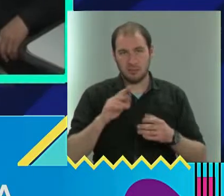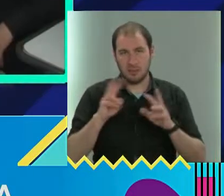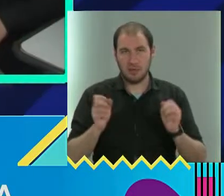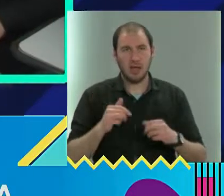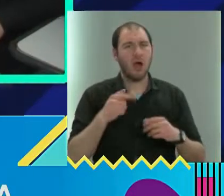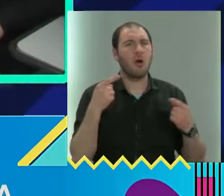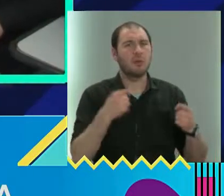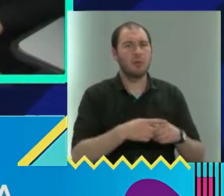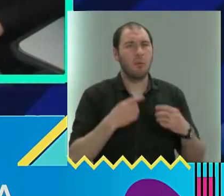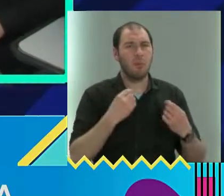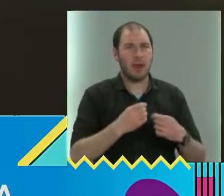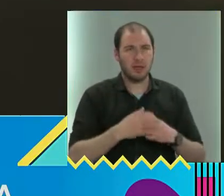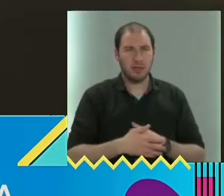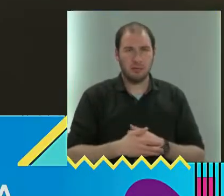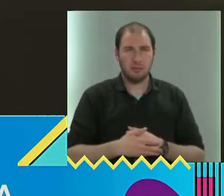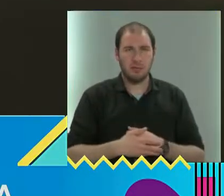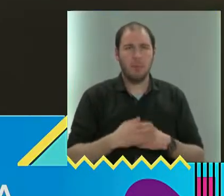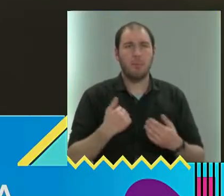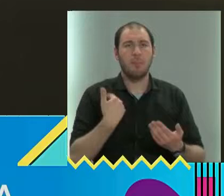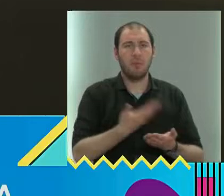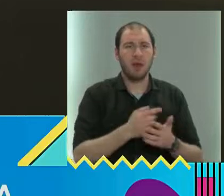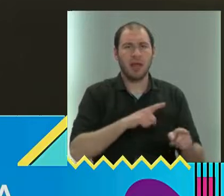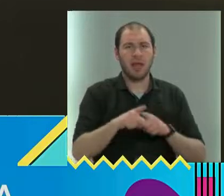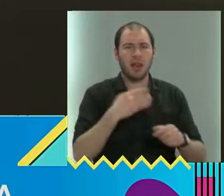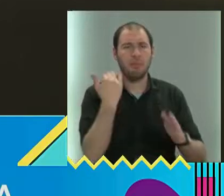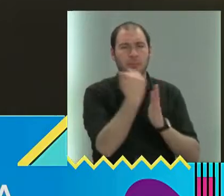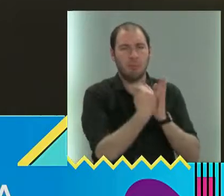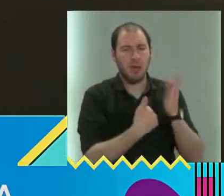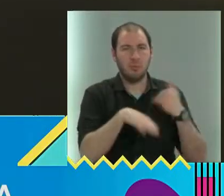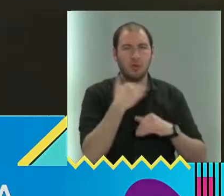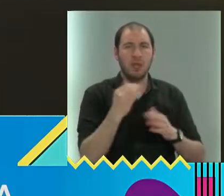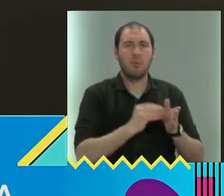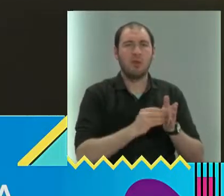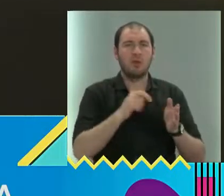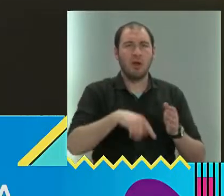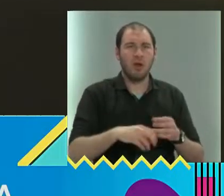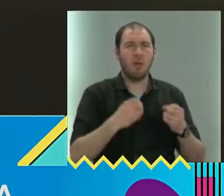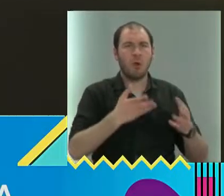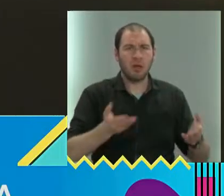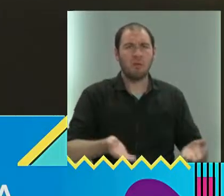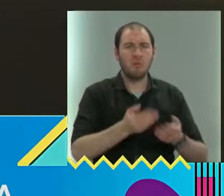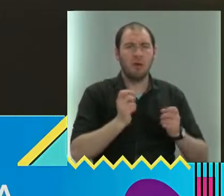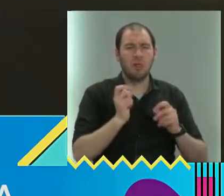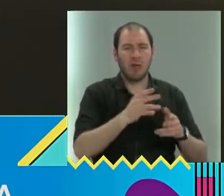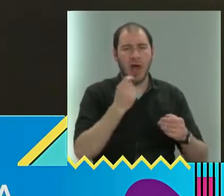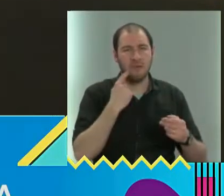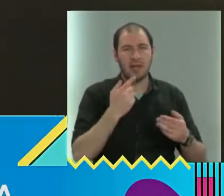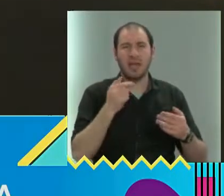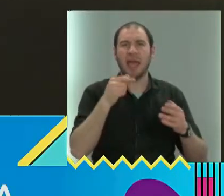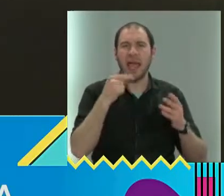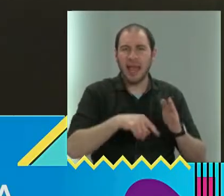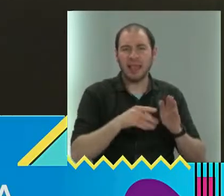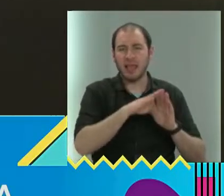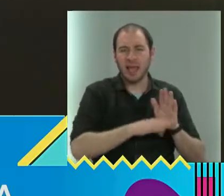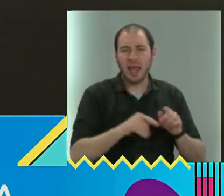con qué objetivo se proponen carreras prioritarias en este momento? ¿Qué los motivó a decir, bueno, estas van a ser